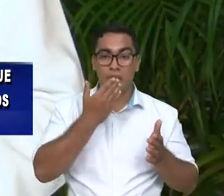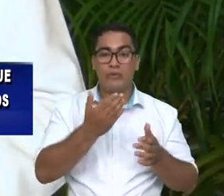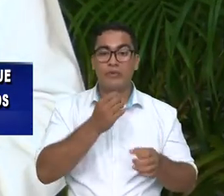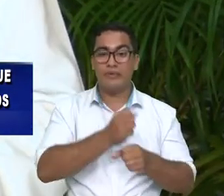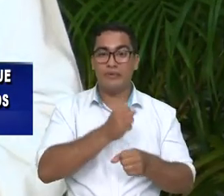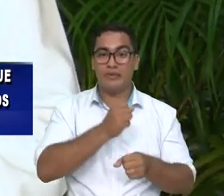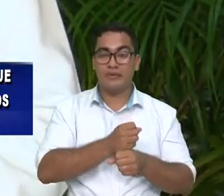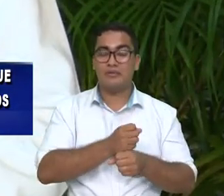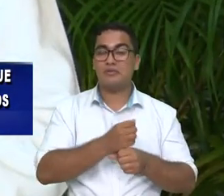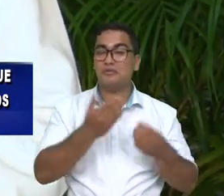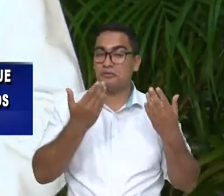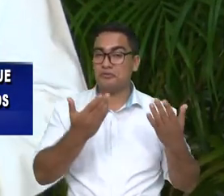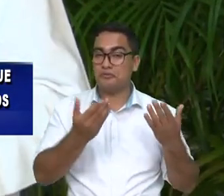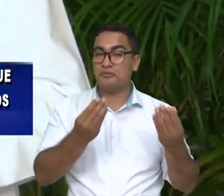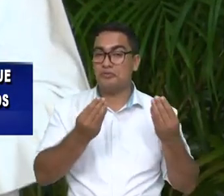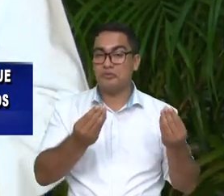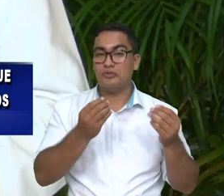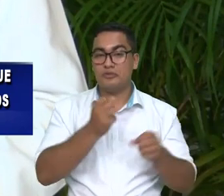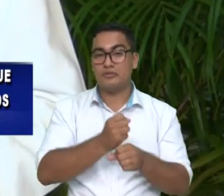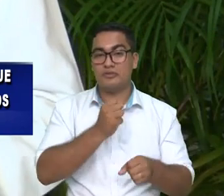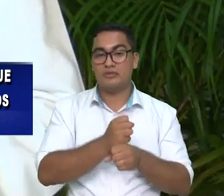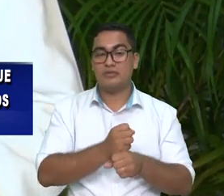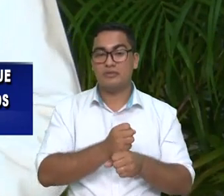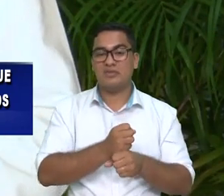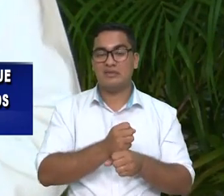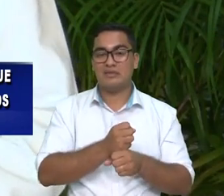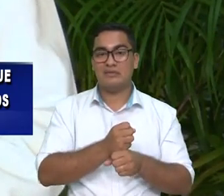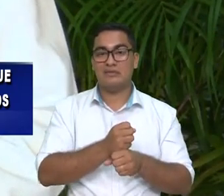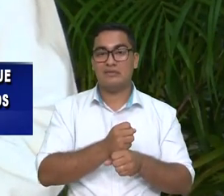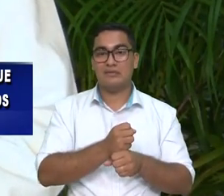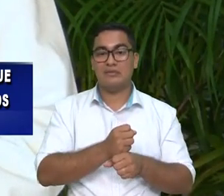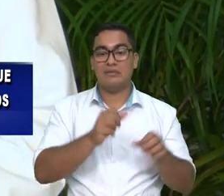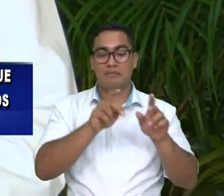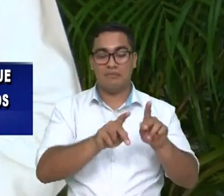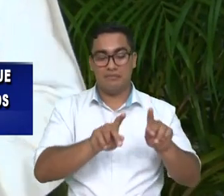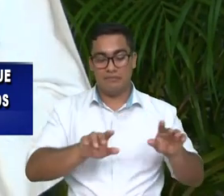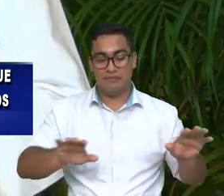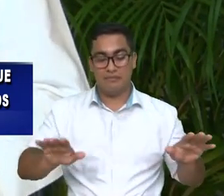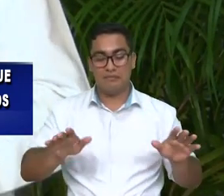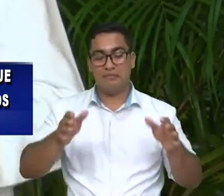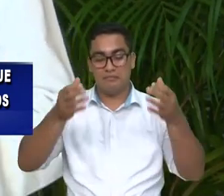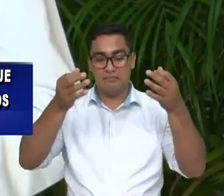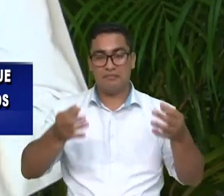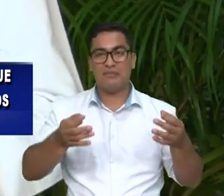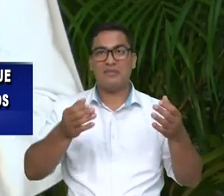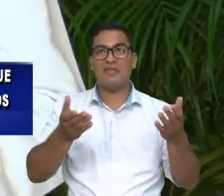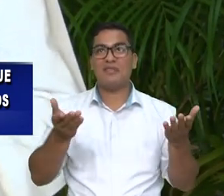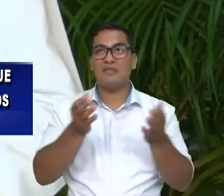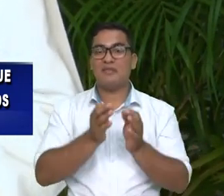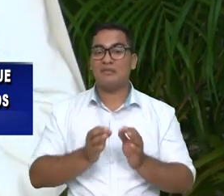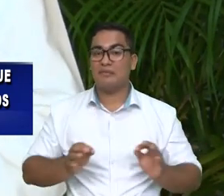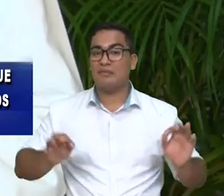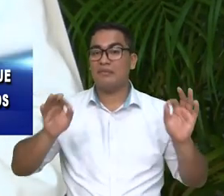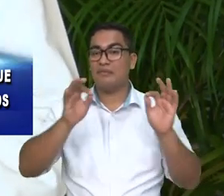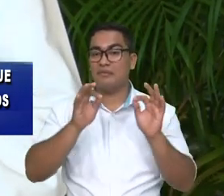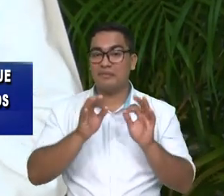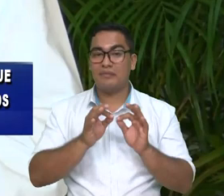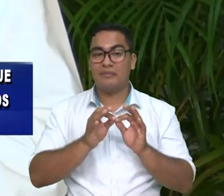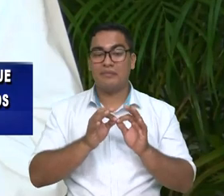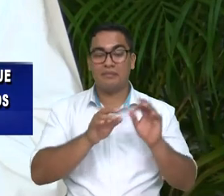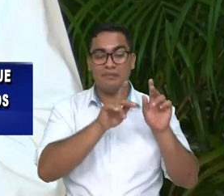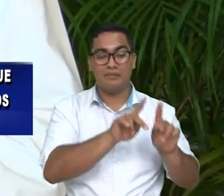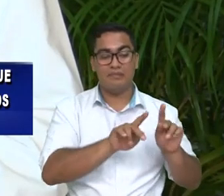que han hecho una ardua labor por acá, que tienen su plan bien establecido. Entonces, ese intercambio de los